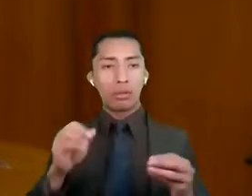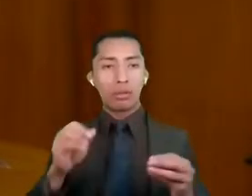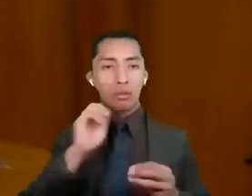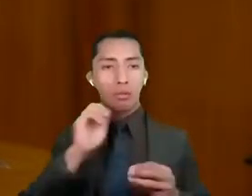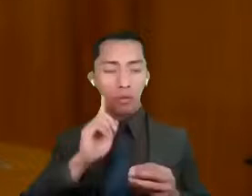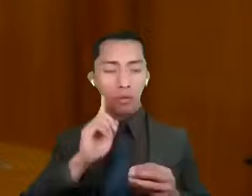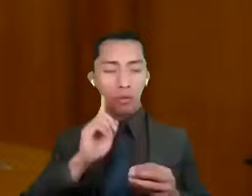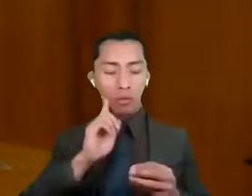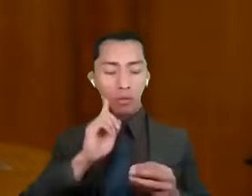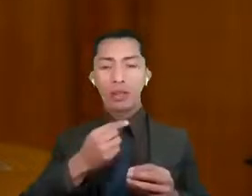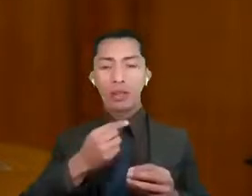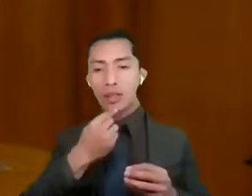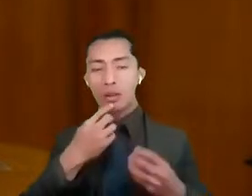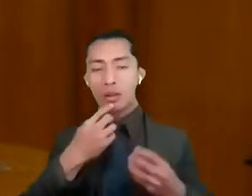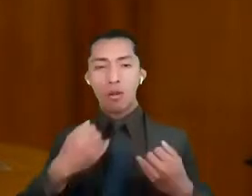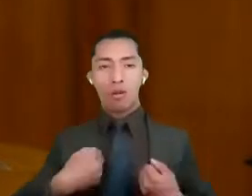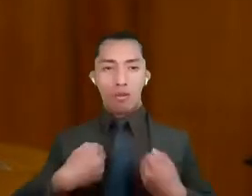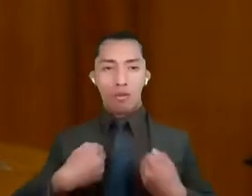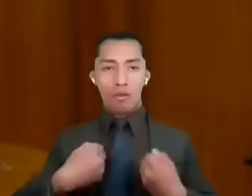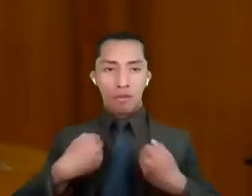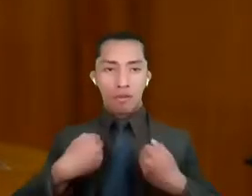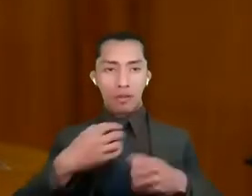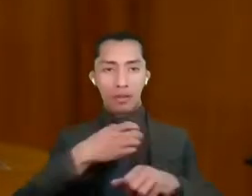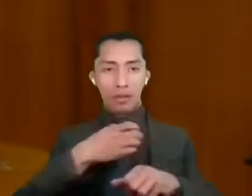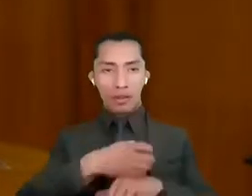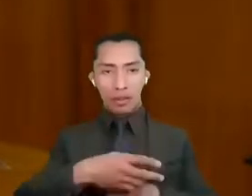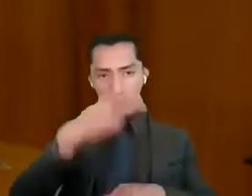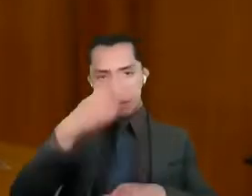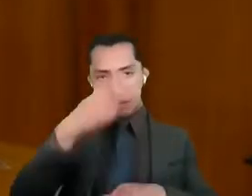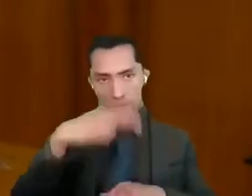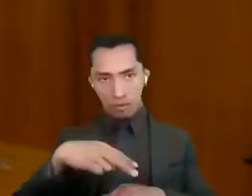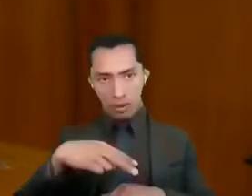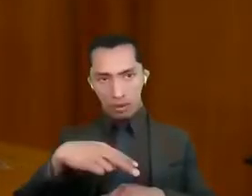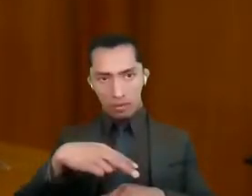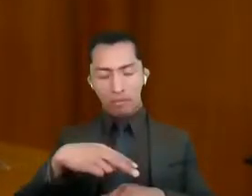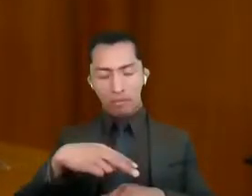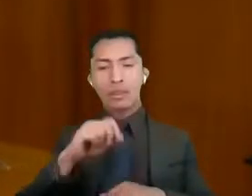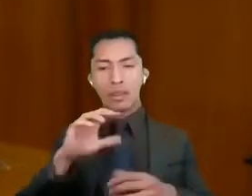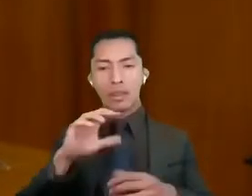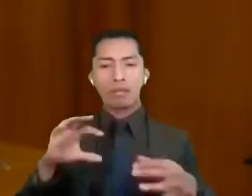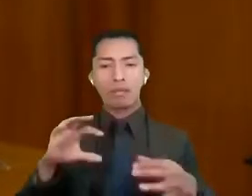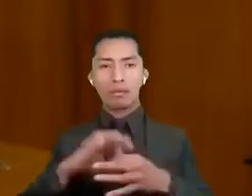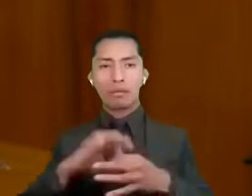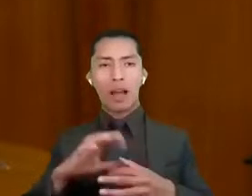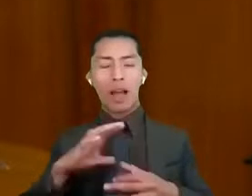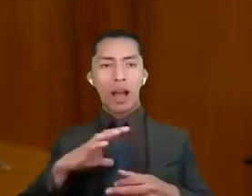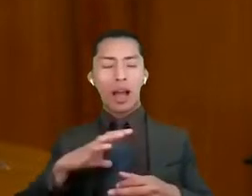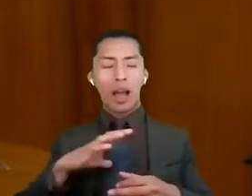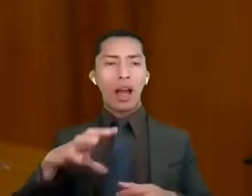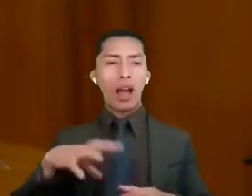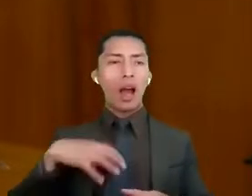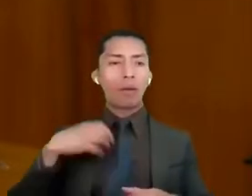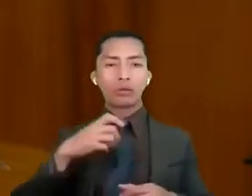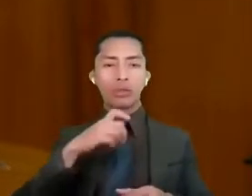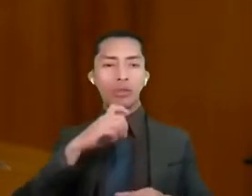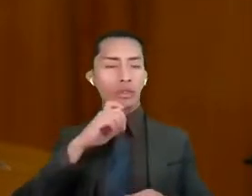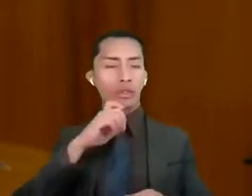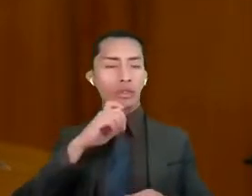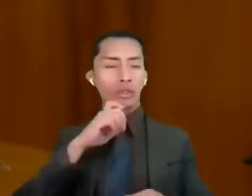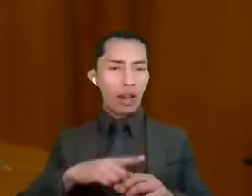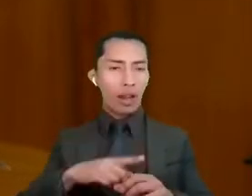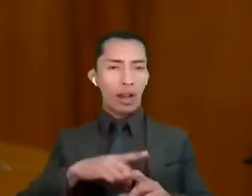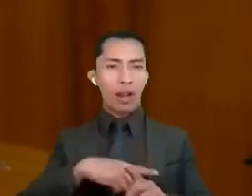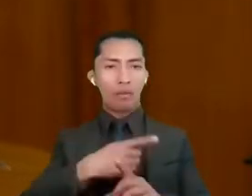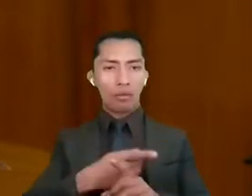Niñas y Niños en el Estado de México y su vínculo con la explotación sexual o la trata de personas, con ese